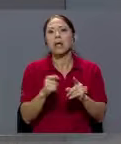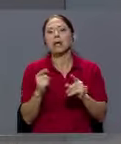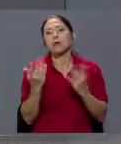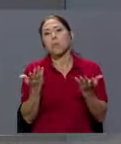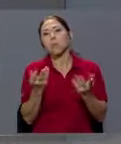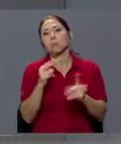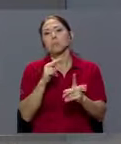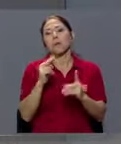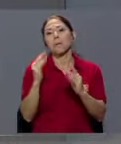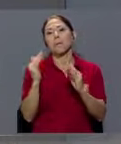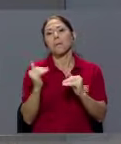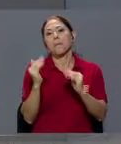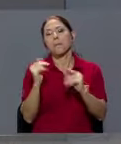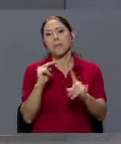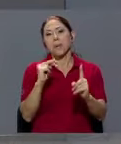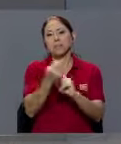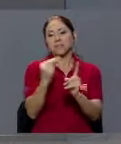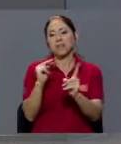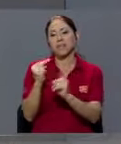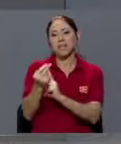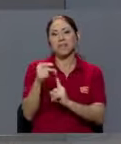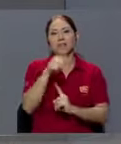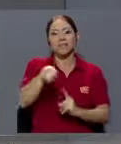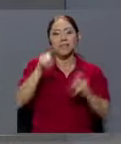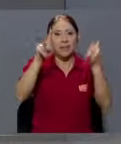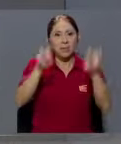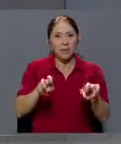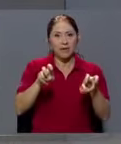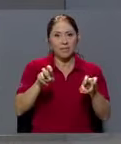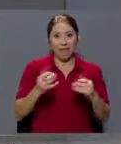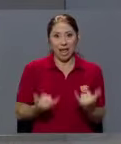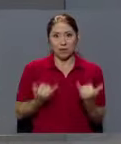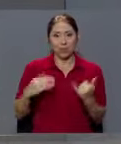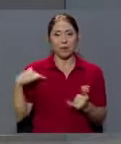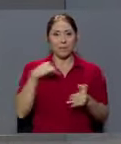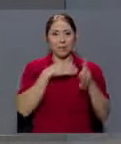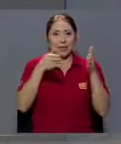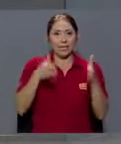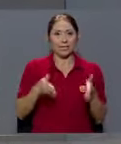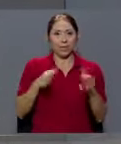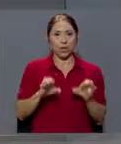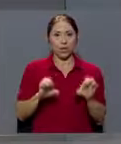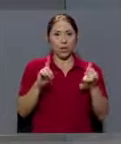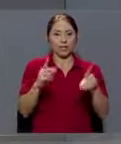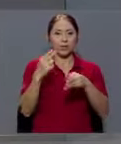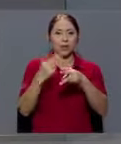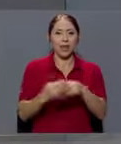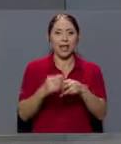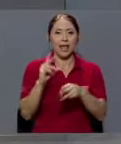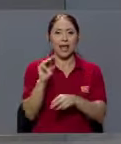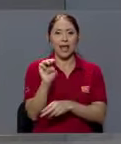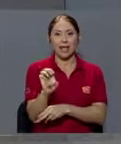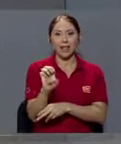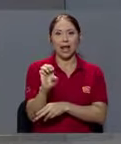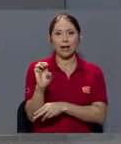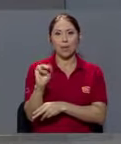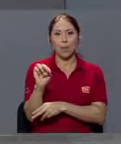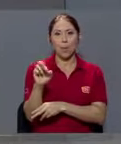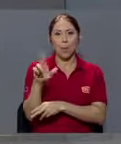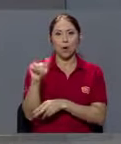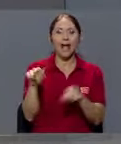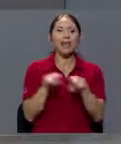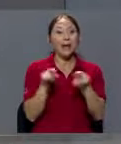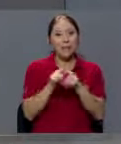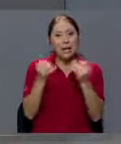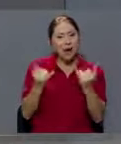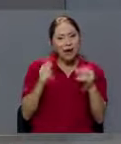las perspectivas de esta prueba que el ministro de Educación actual, don Edgar Mora, está pues también sometiendo